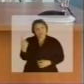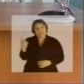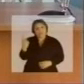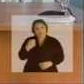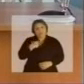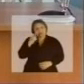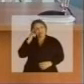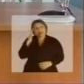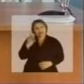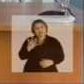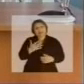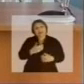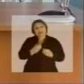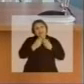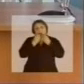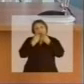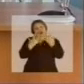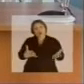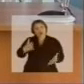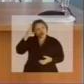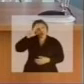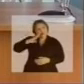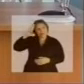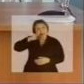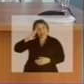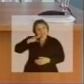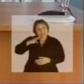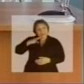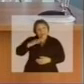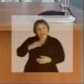Nos parece Que es el mejor Homenaje Que le podemos Hacer